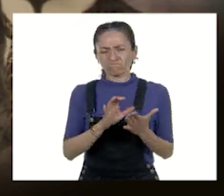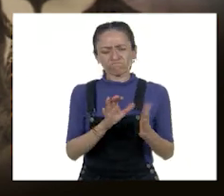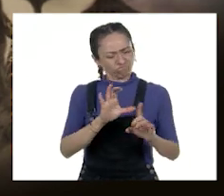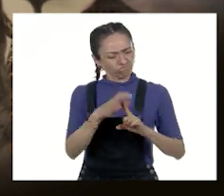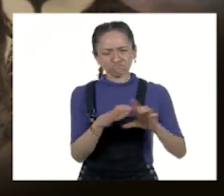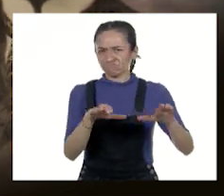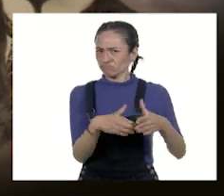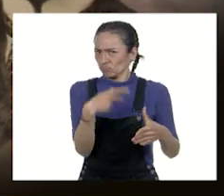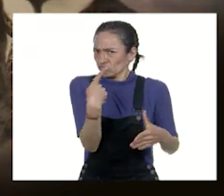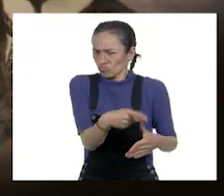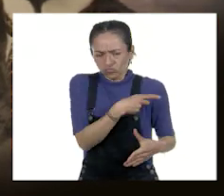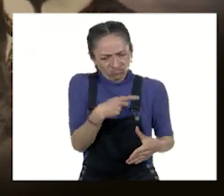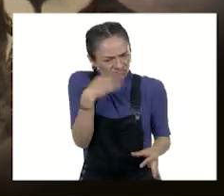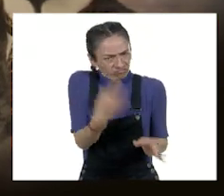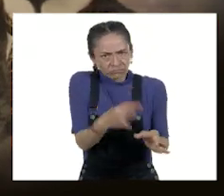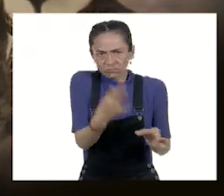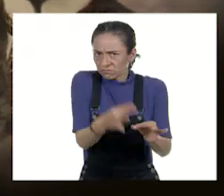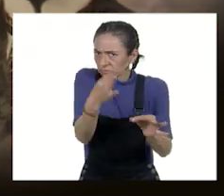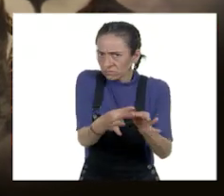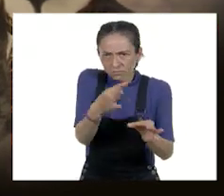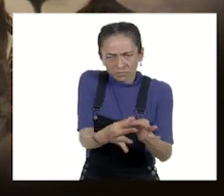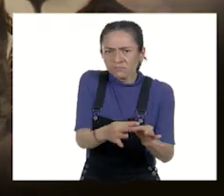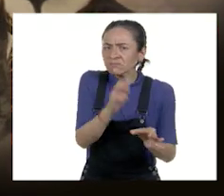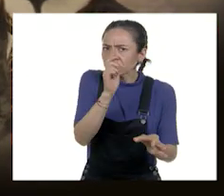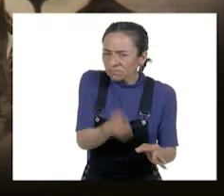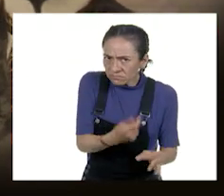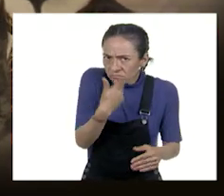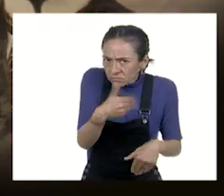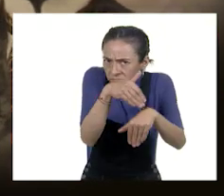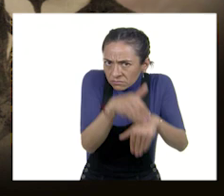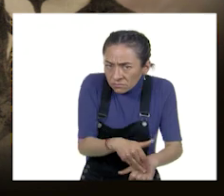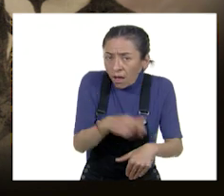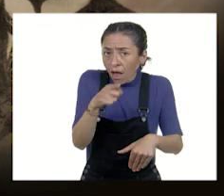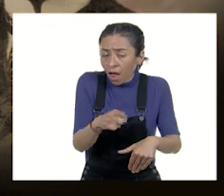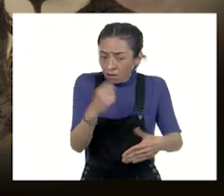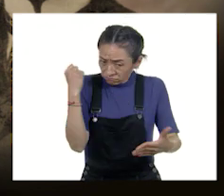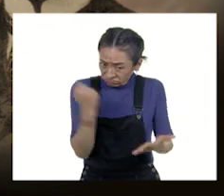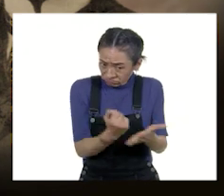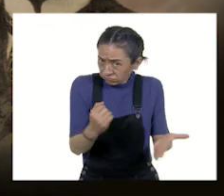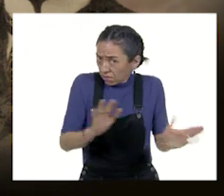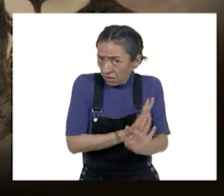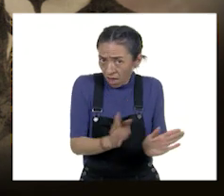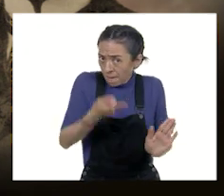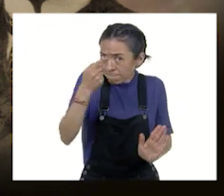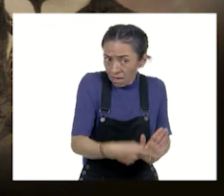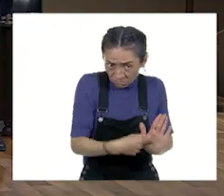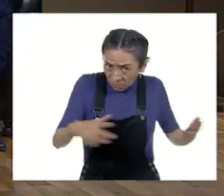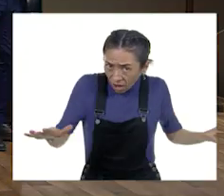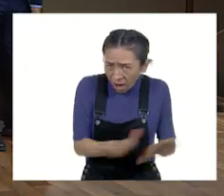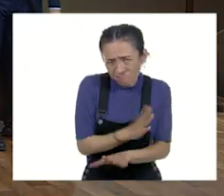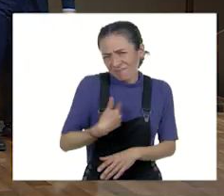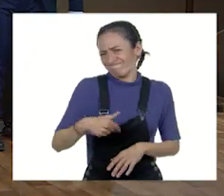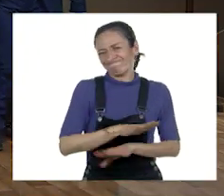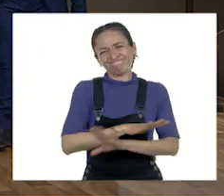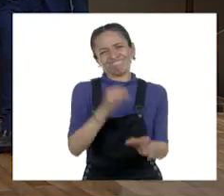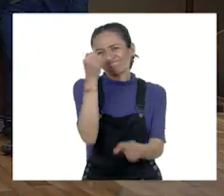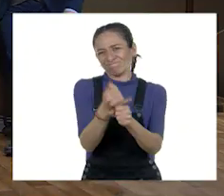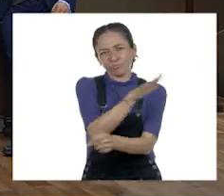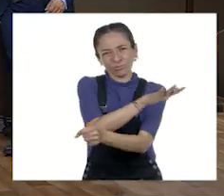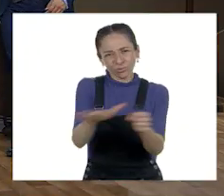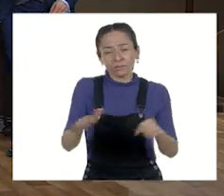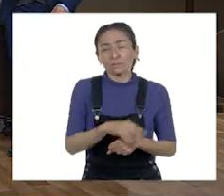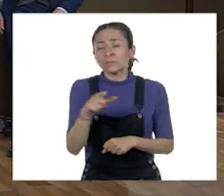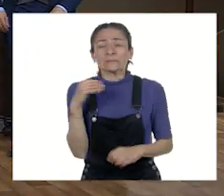ningún motivo y bajo ningún concepto cambiará su dictamen. Y entre dimes y diretes, que el